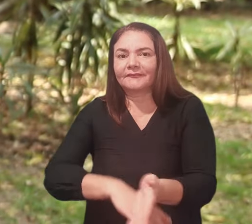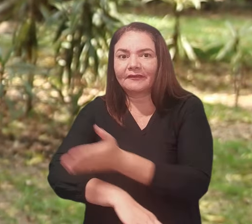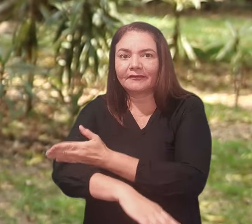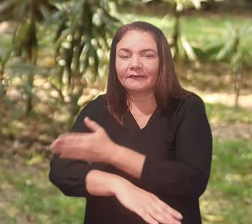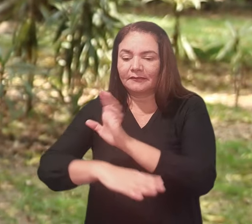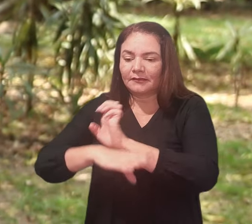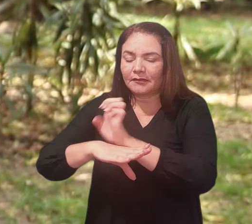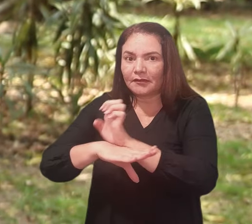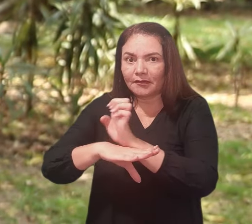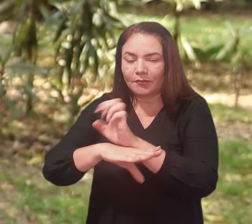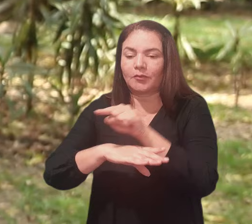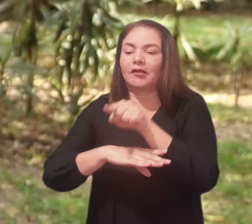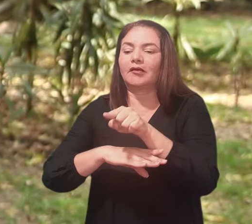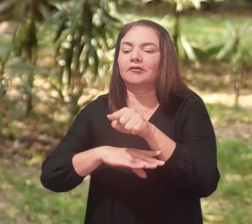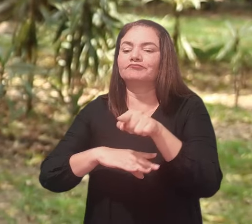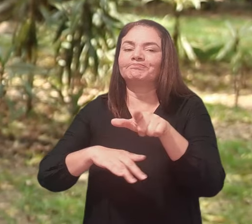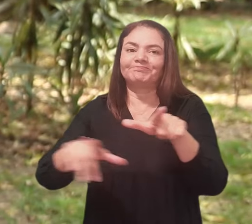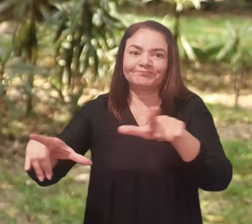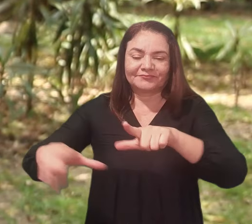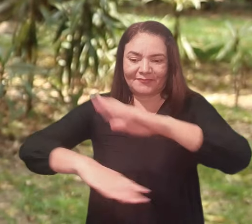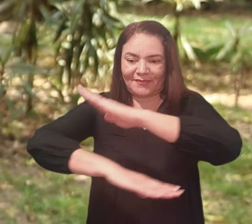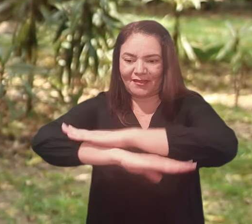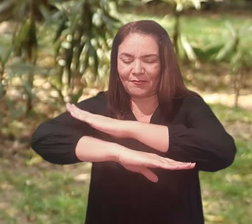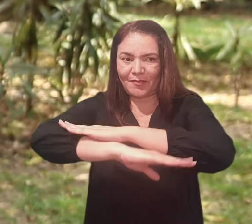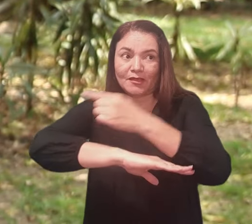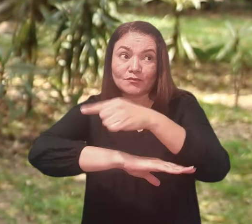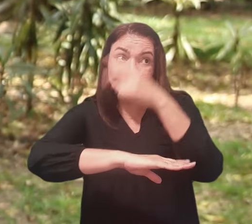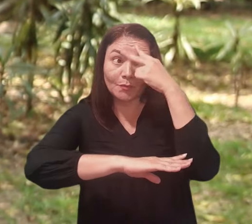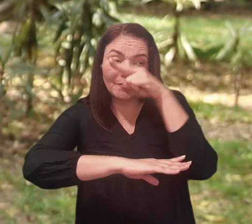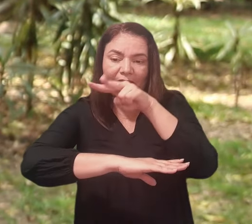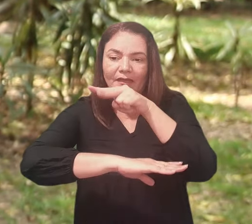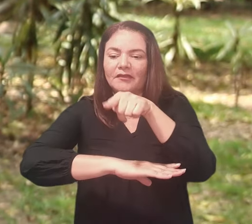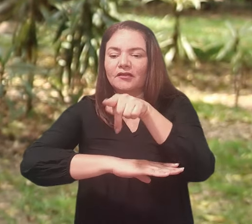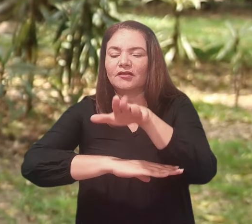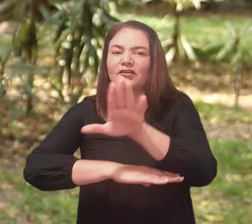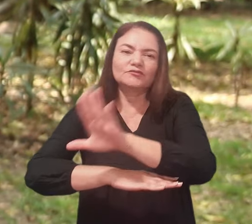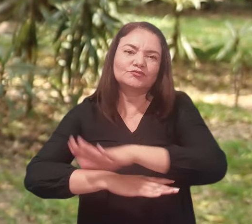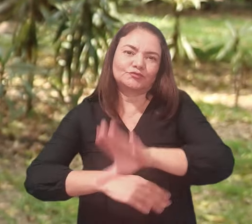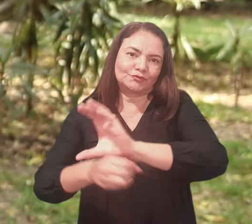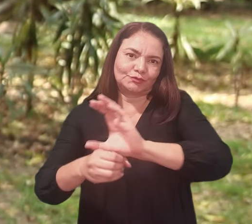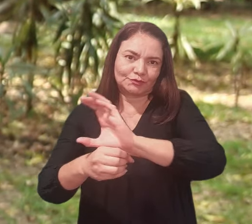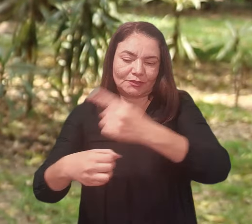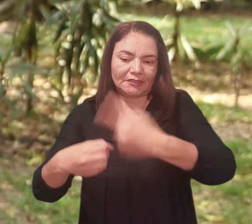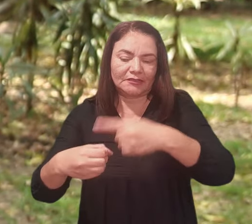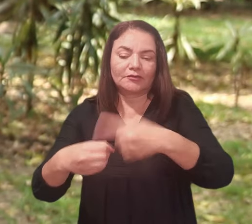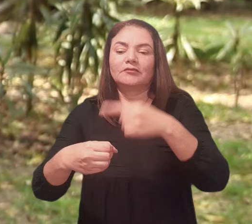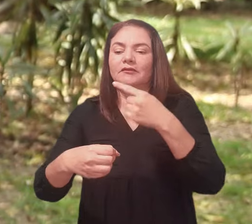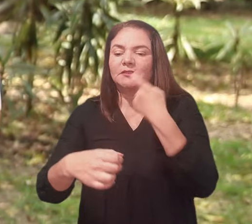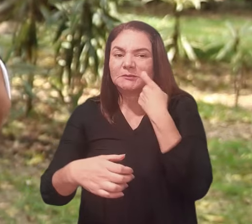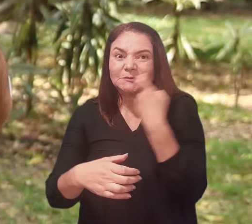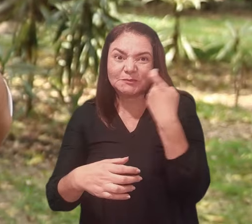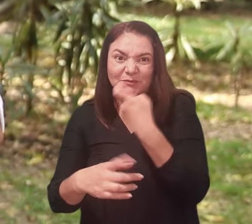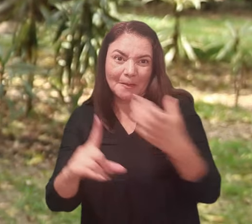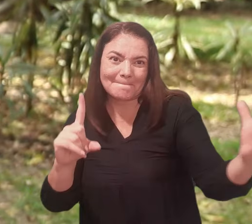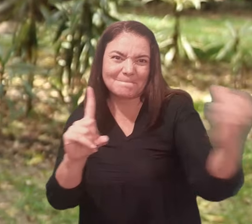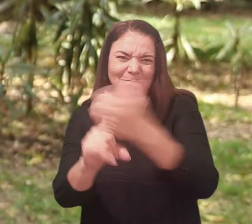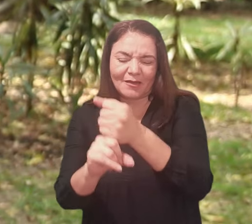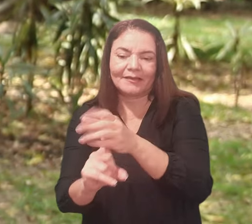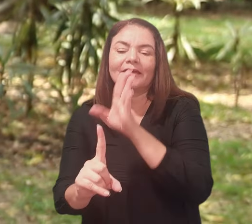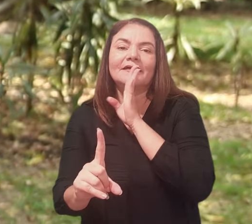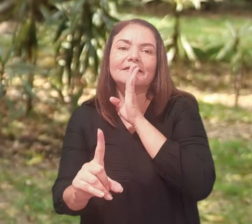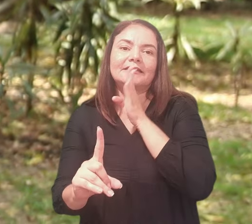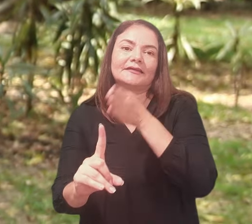eh Ecuador ha entrado por la fuerza a la embajada de México en Quito y y porque iban detrás